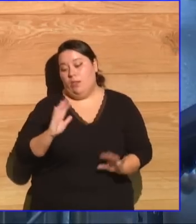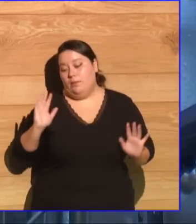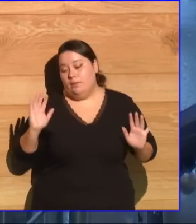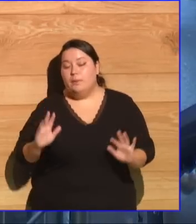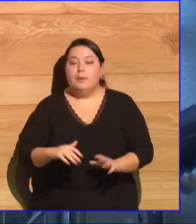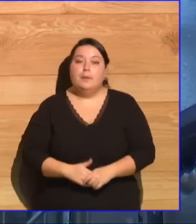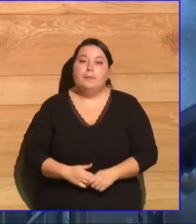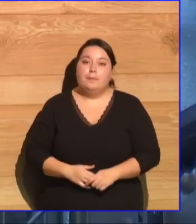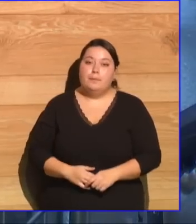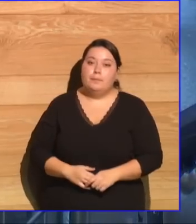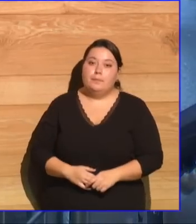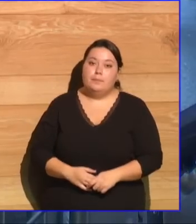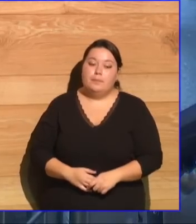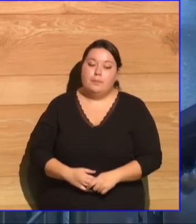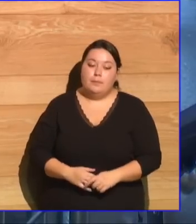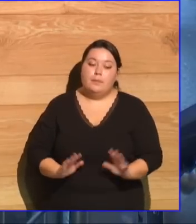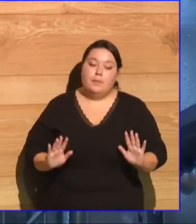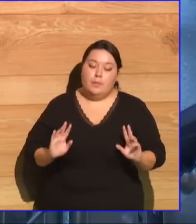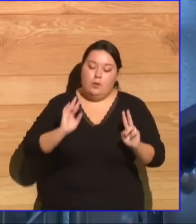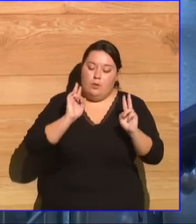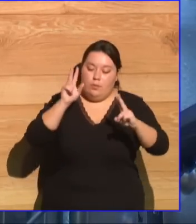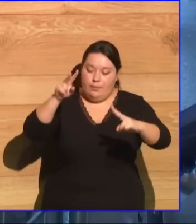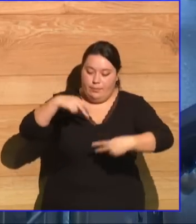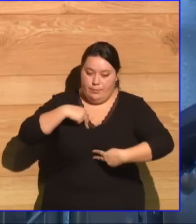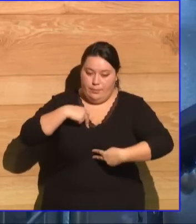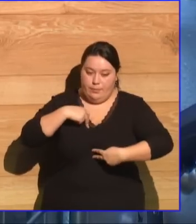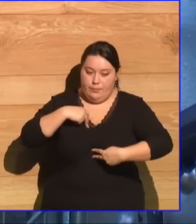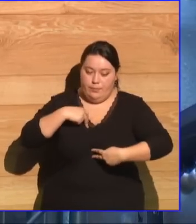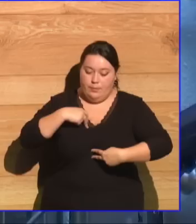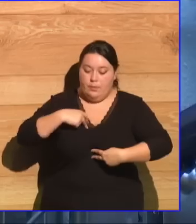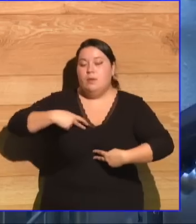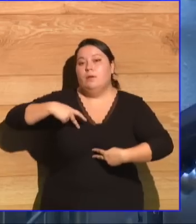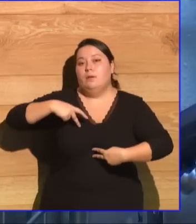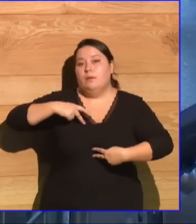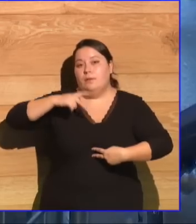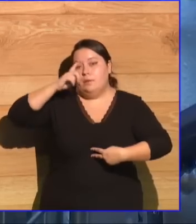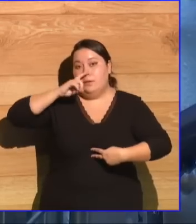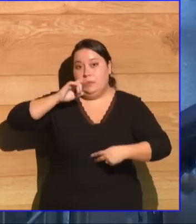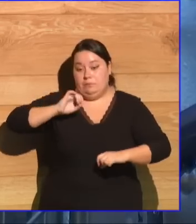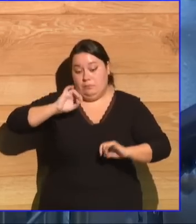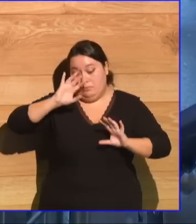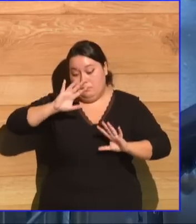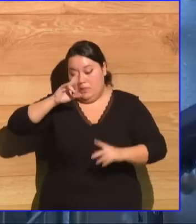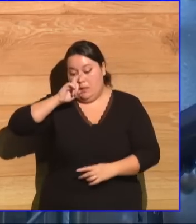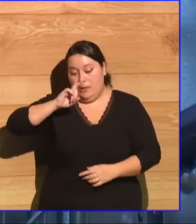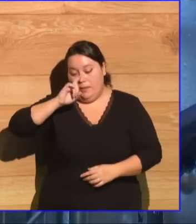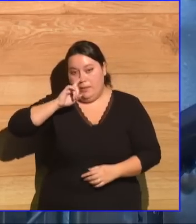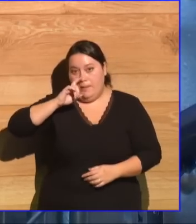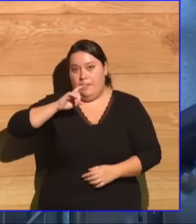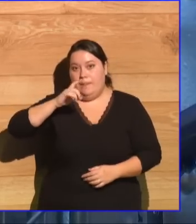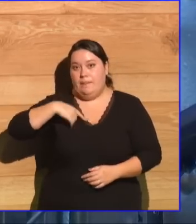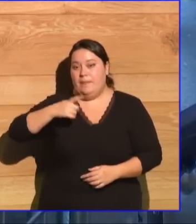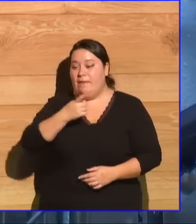Pero sobre todo es una búsqueda interior de la necesidad, sorprendentemente, de dejar